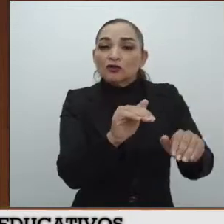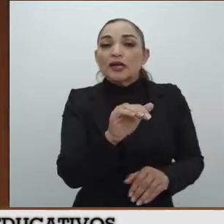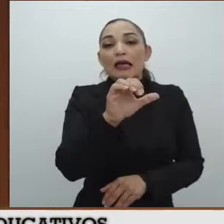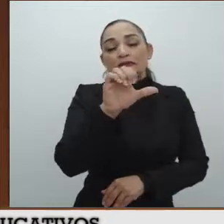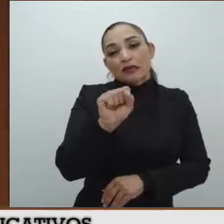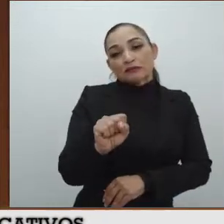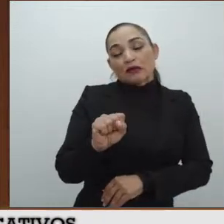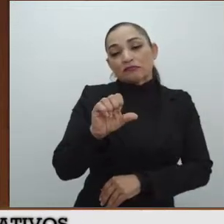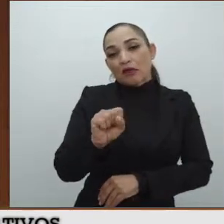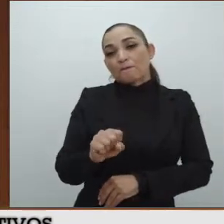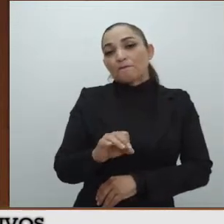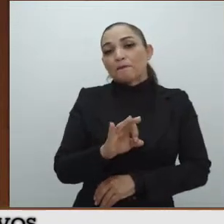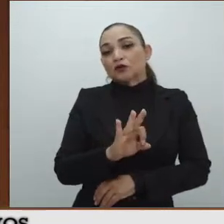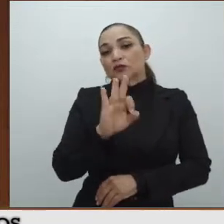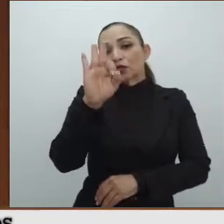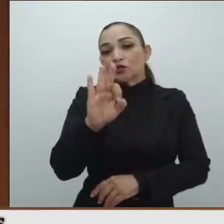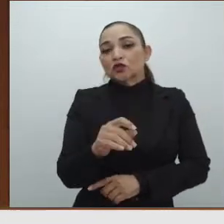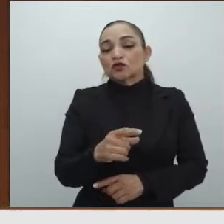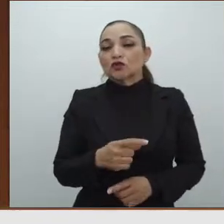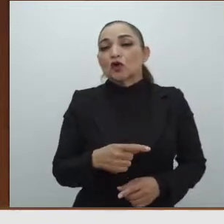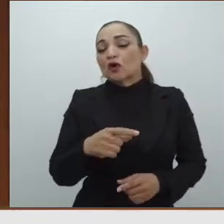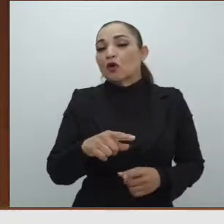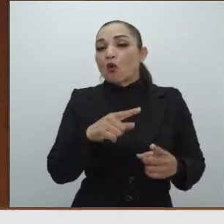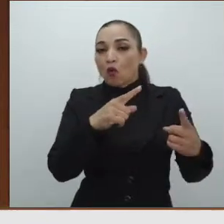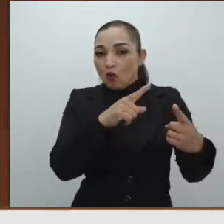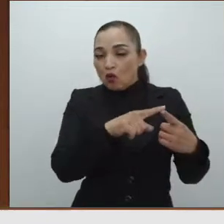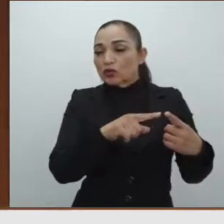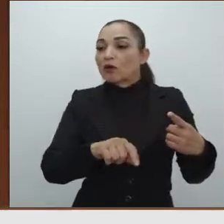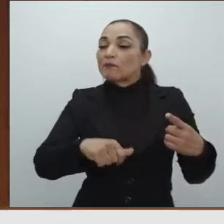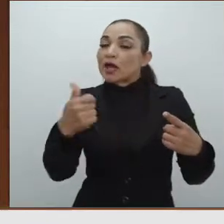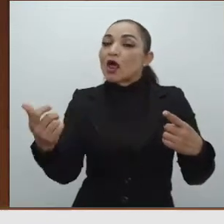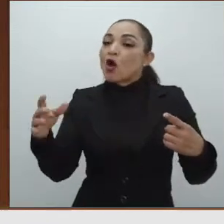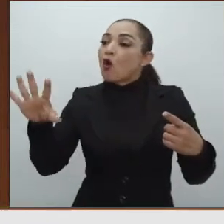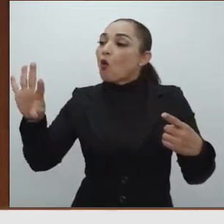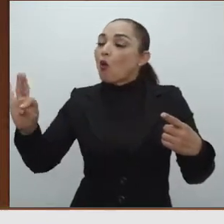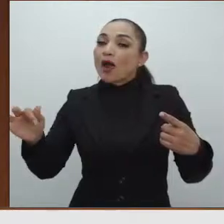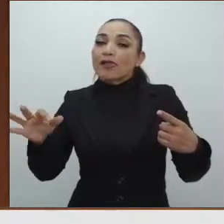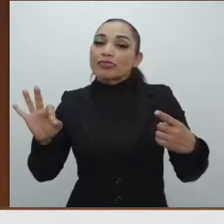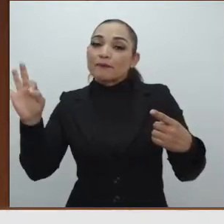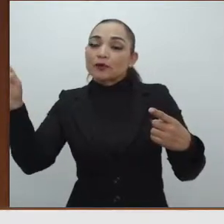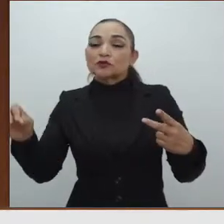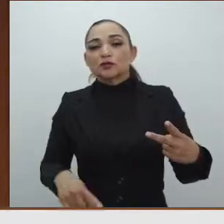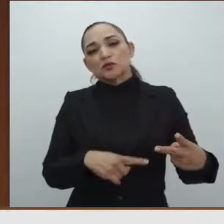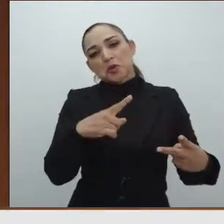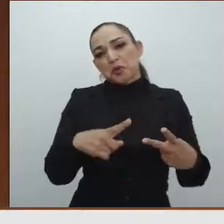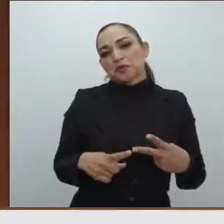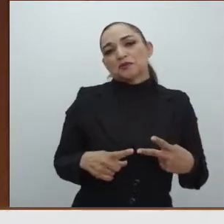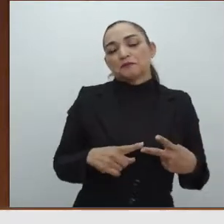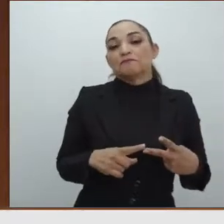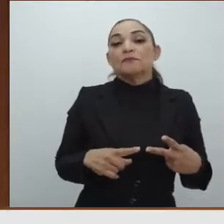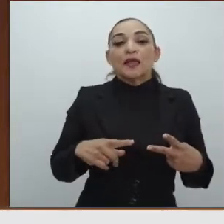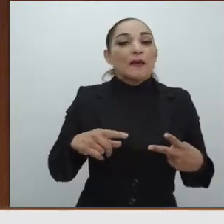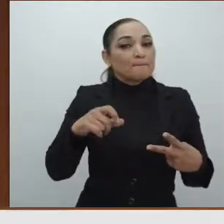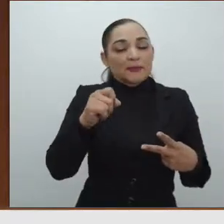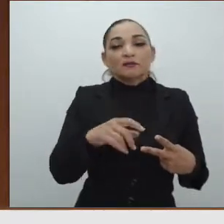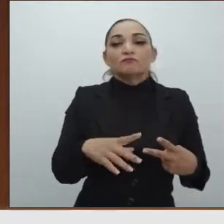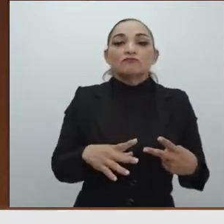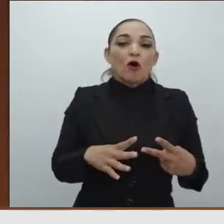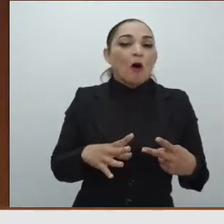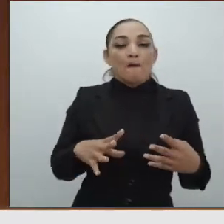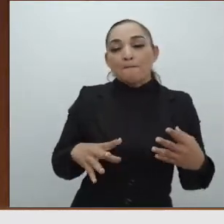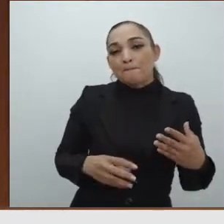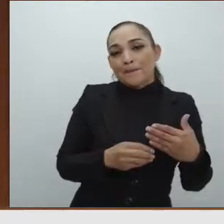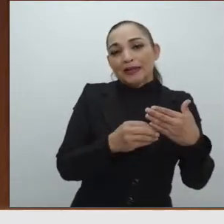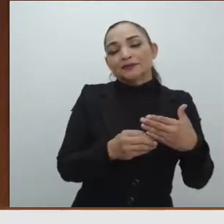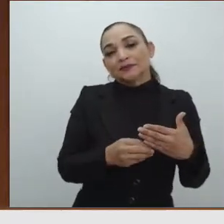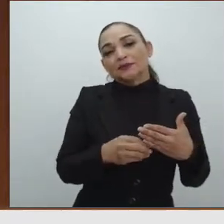el 40% el otro, además de nuestras obligaciones que tenemos. Y